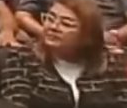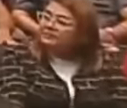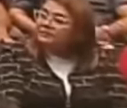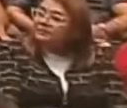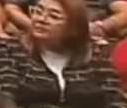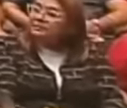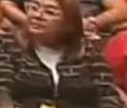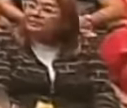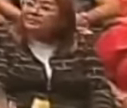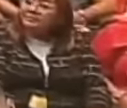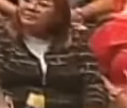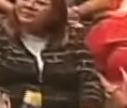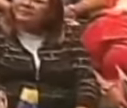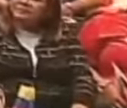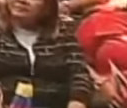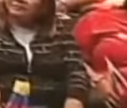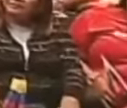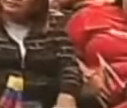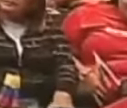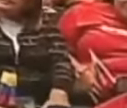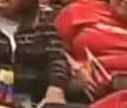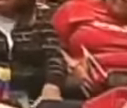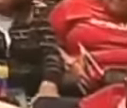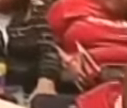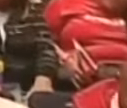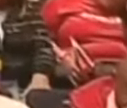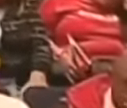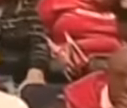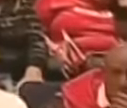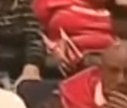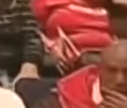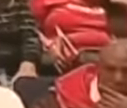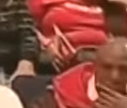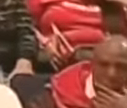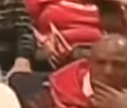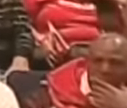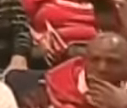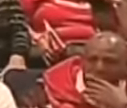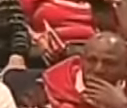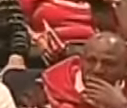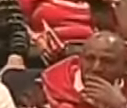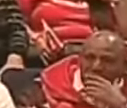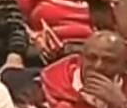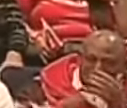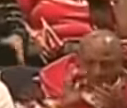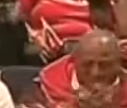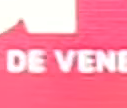acto sencillito, como decimos allá en Oriente, medio guarinei.